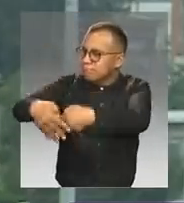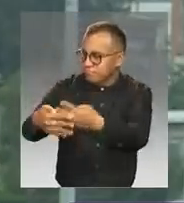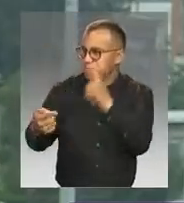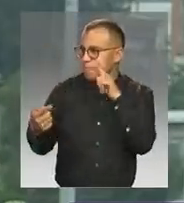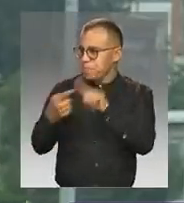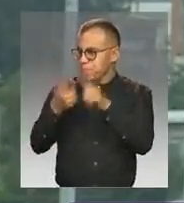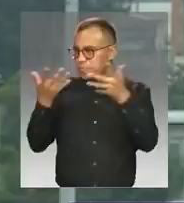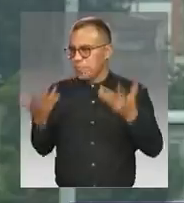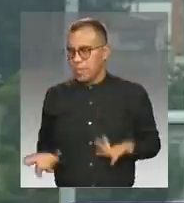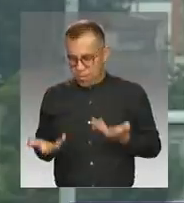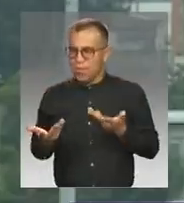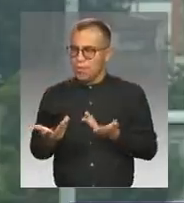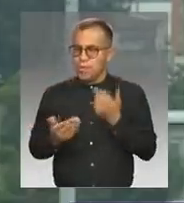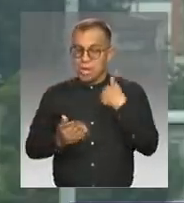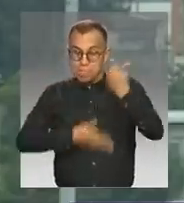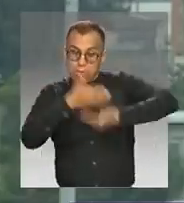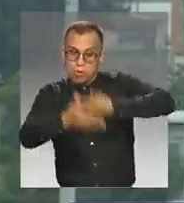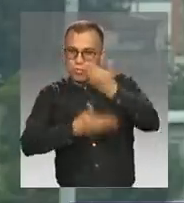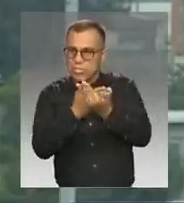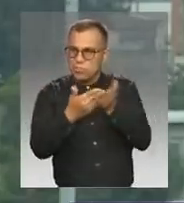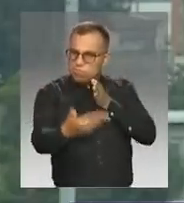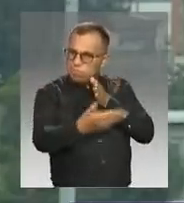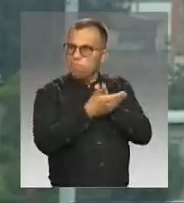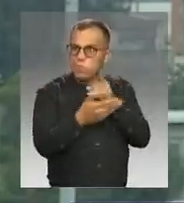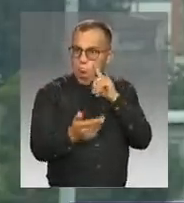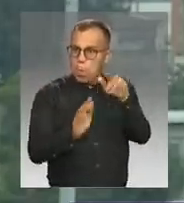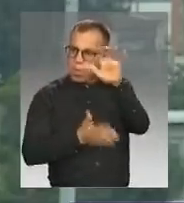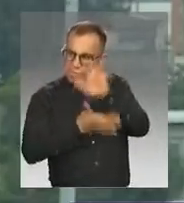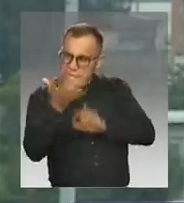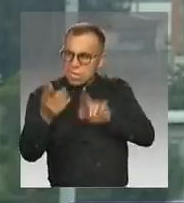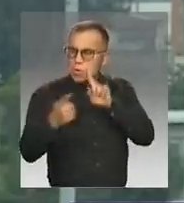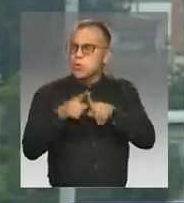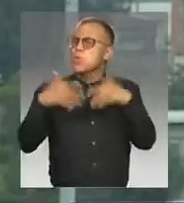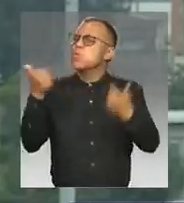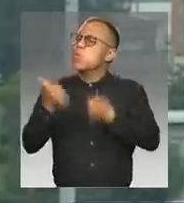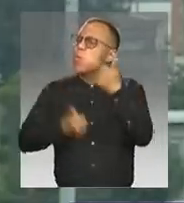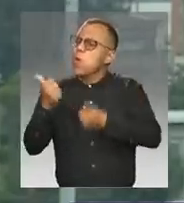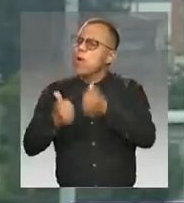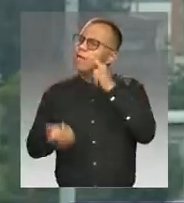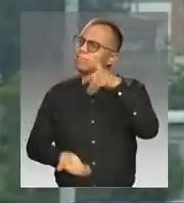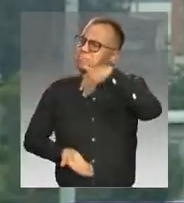que esta reforma prospere en el Congreso. ¿Cuál cree usted que debe ser la